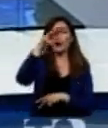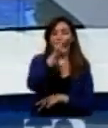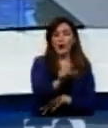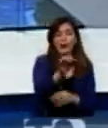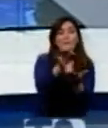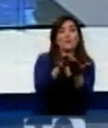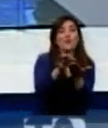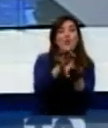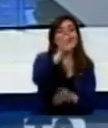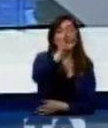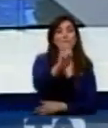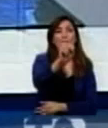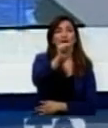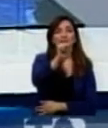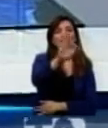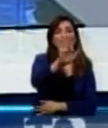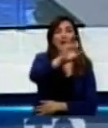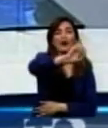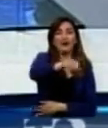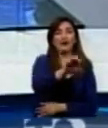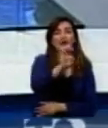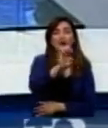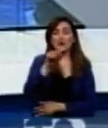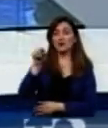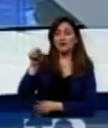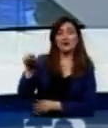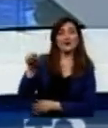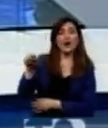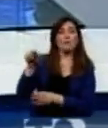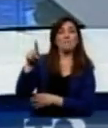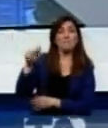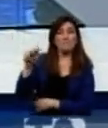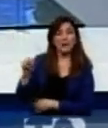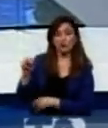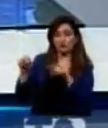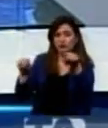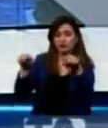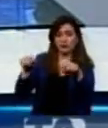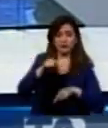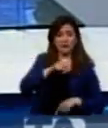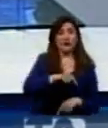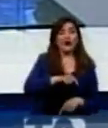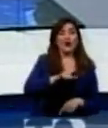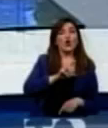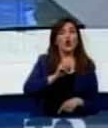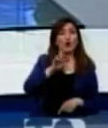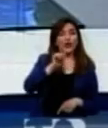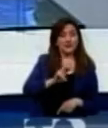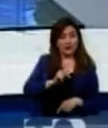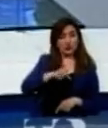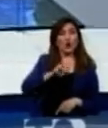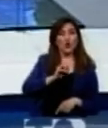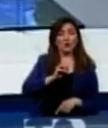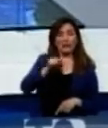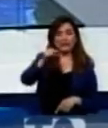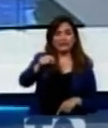Mataje empezaron a abandonar sus casas con destino a San Lorenzo. Las autoridades han activado el Comité de Emergencia Cantonal para